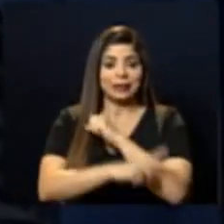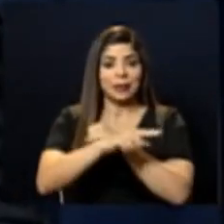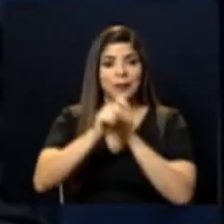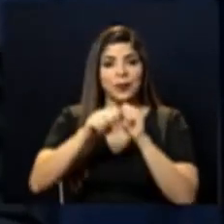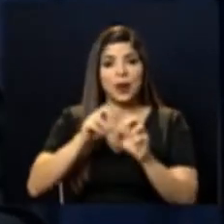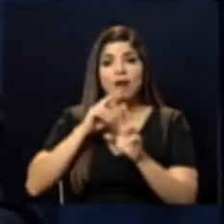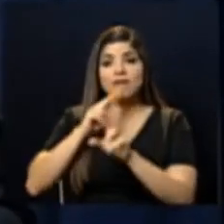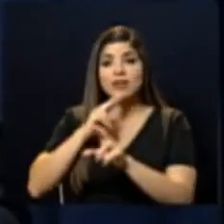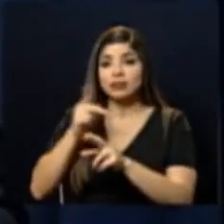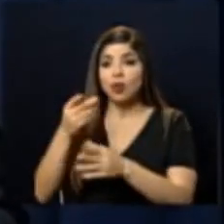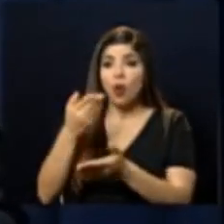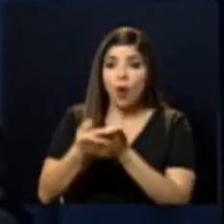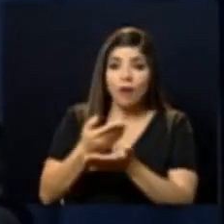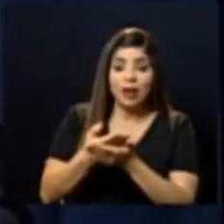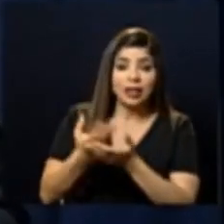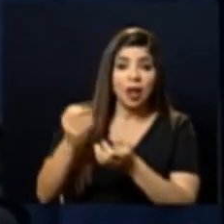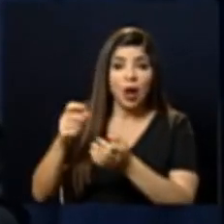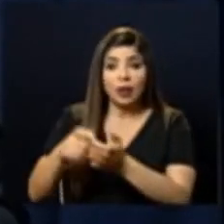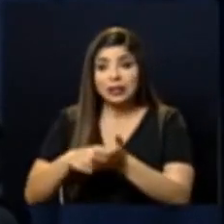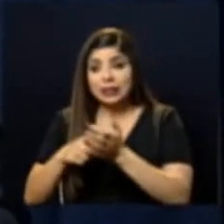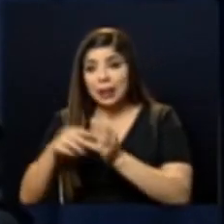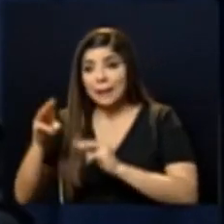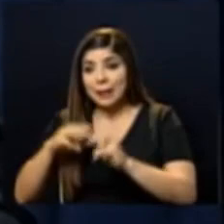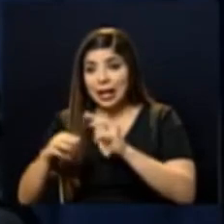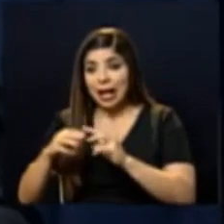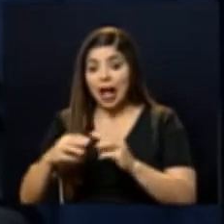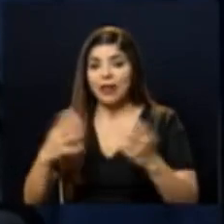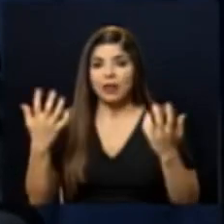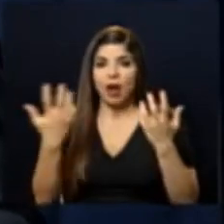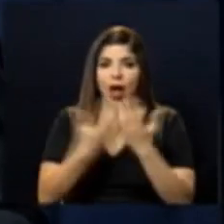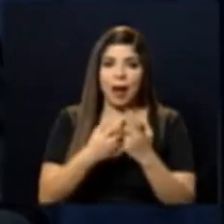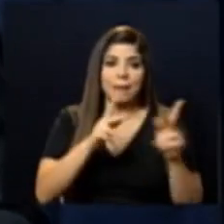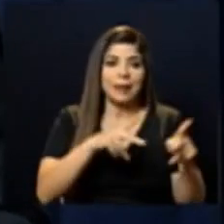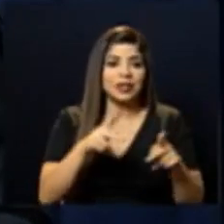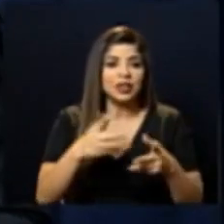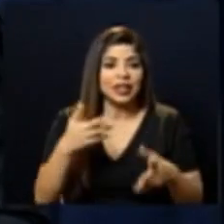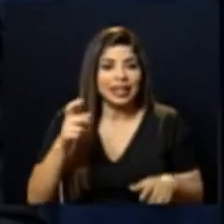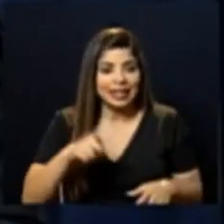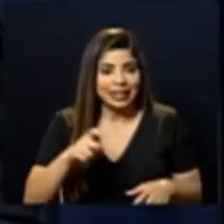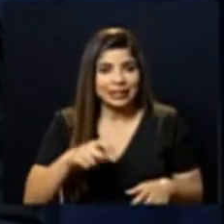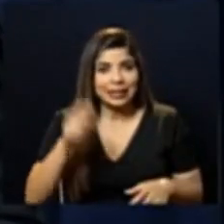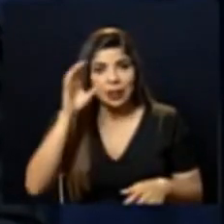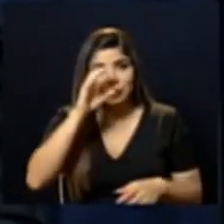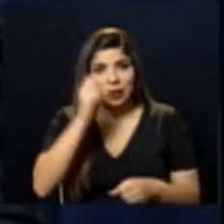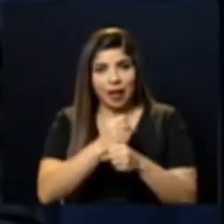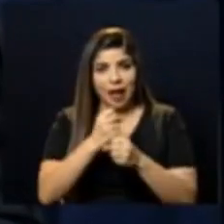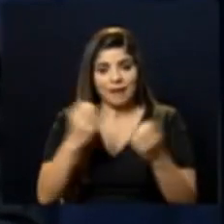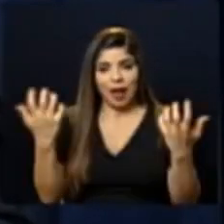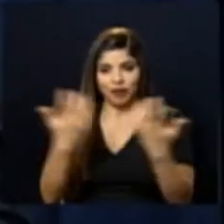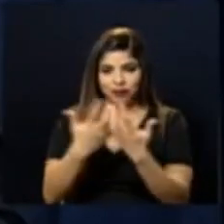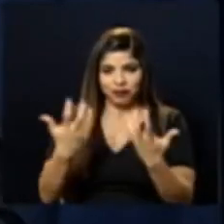la oferta y demanda del mercado y a las necesidades de las personas que buscan empleo.